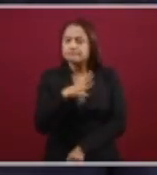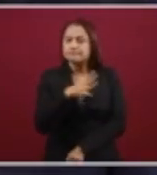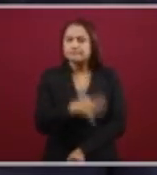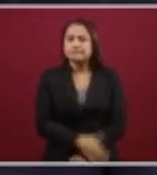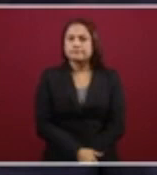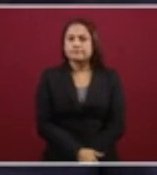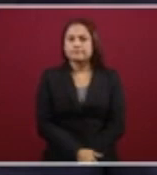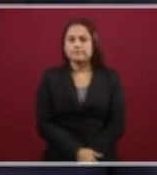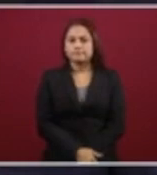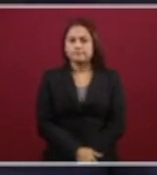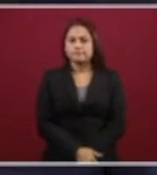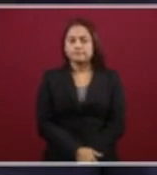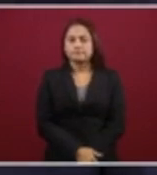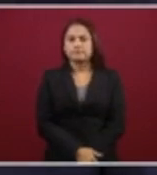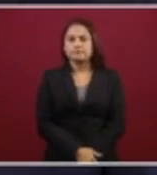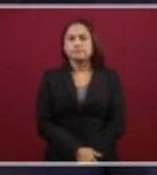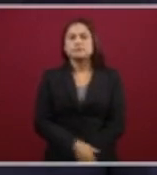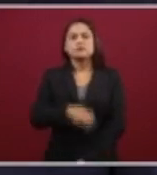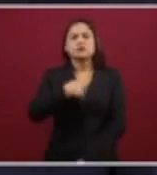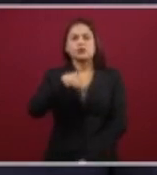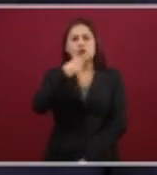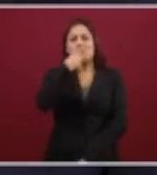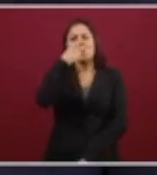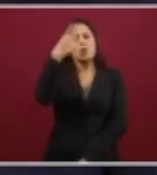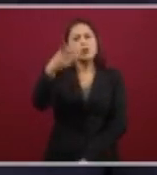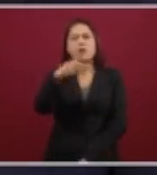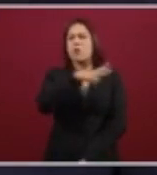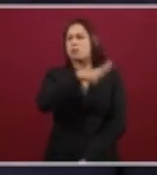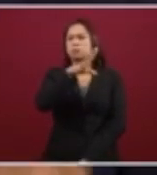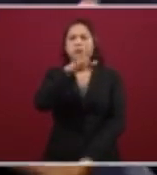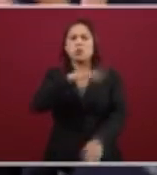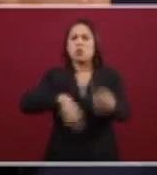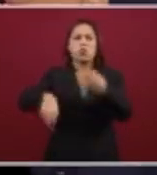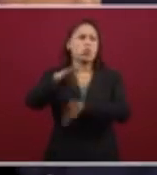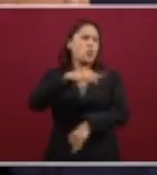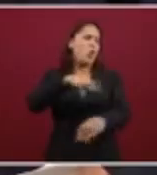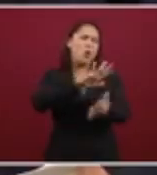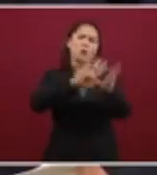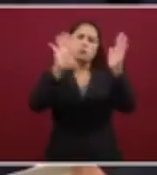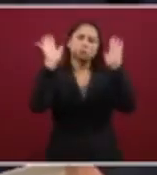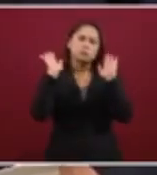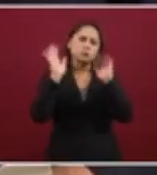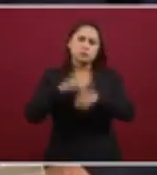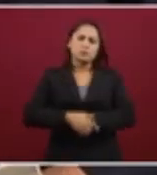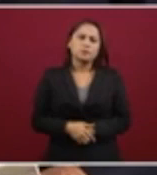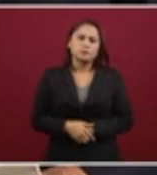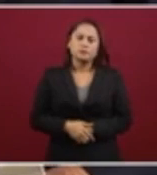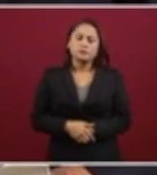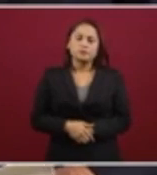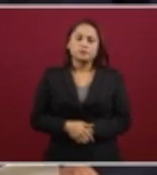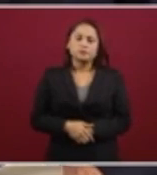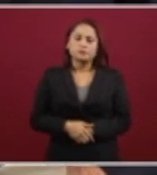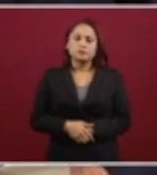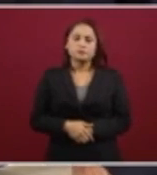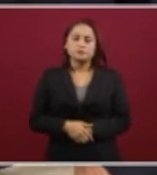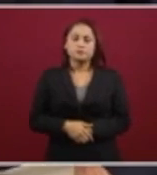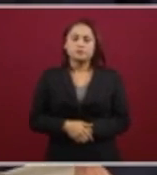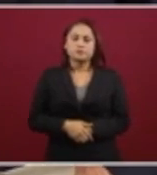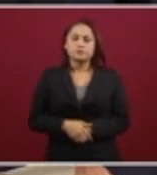Lo digo en general, lo digo en general, porque esto tenía que ver